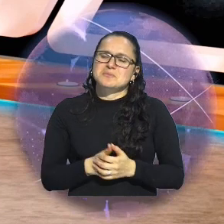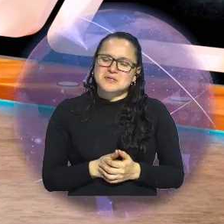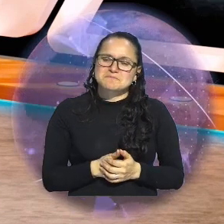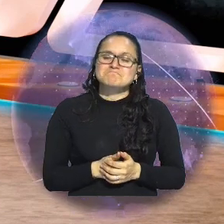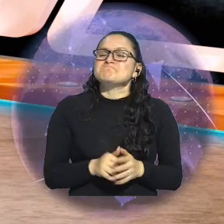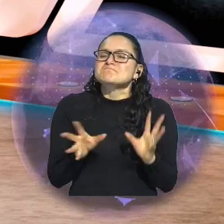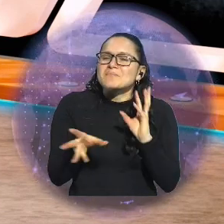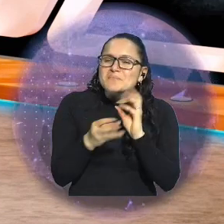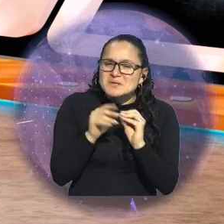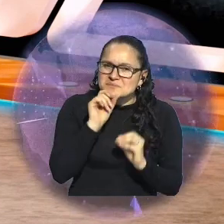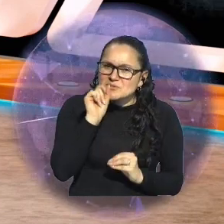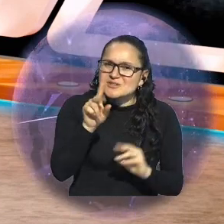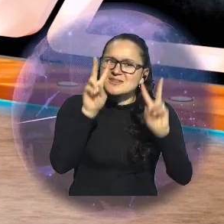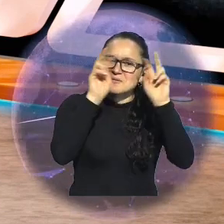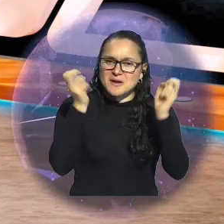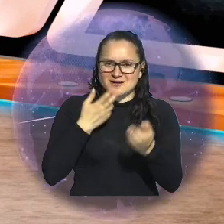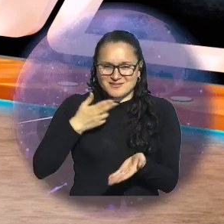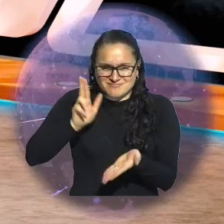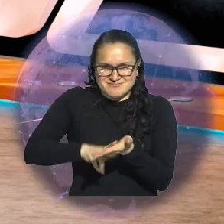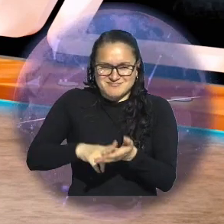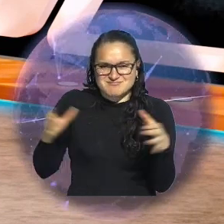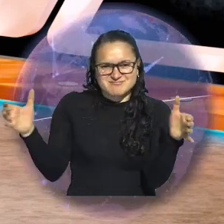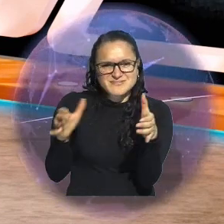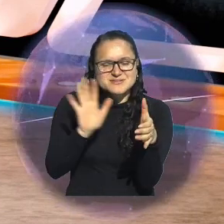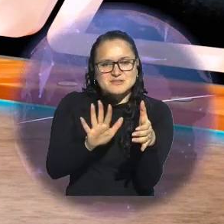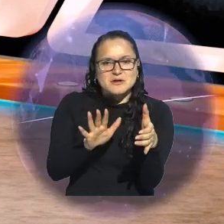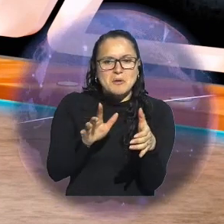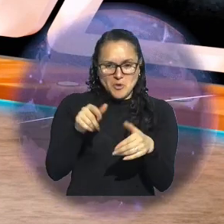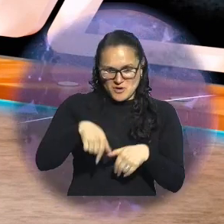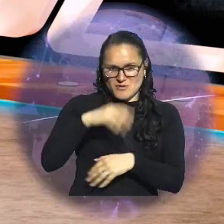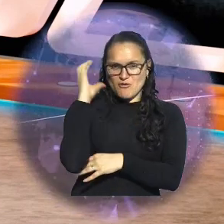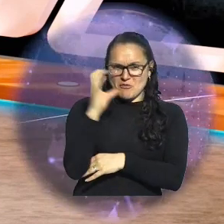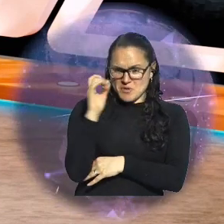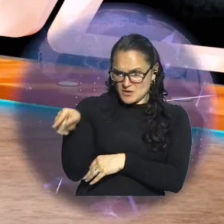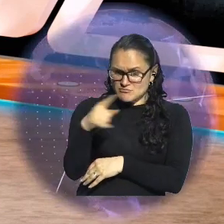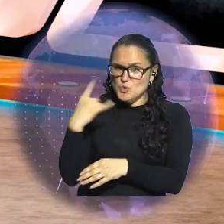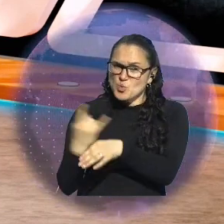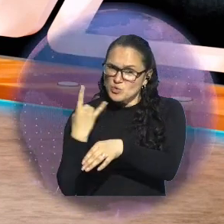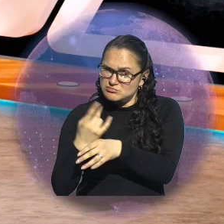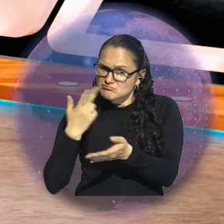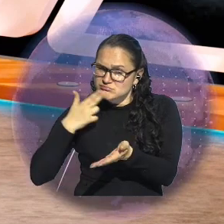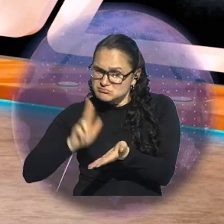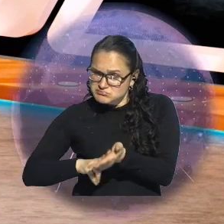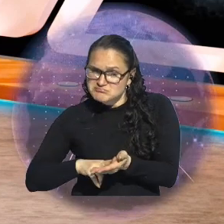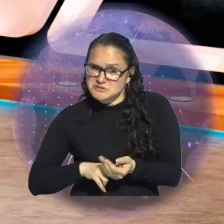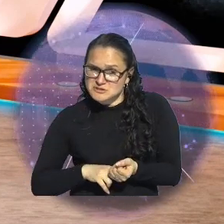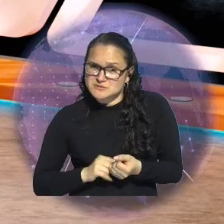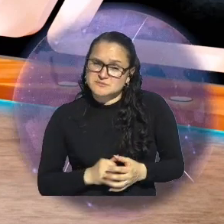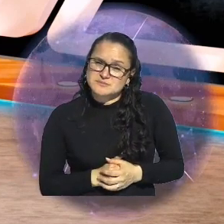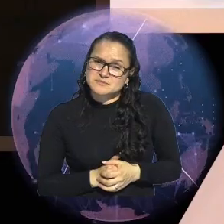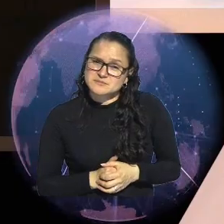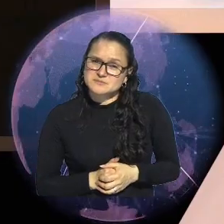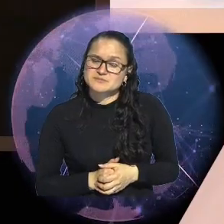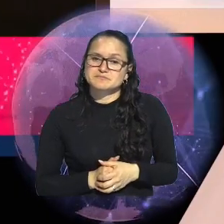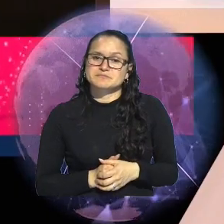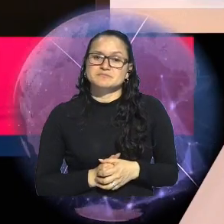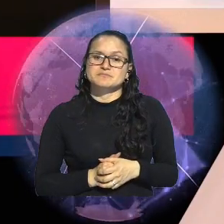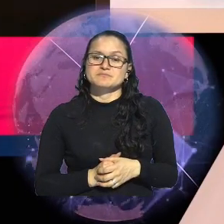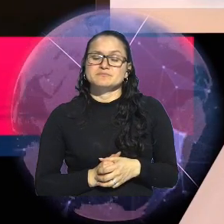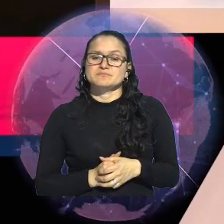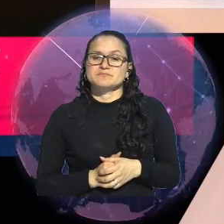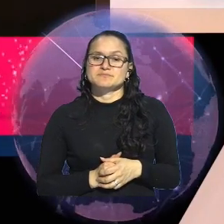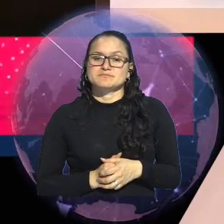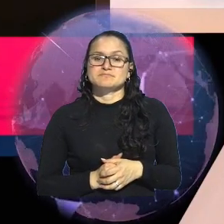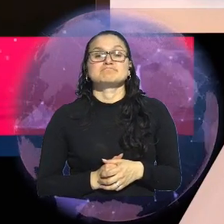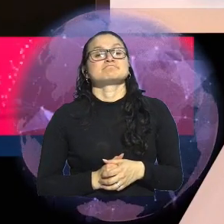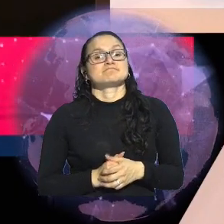sobre los servicios postales que tanto usamos los colombianos estos servicios gratis en el año